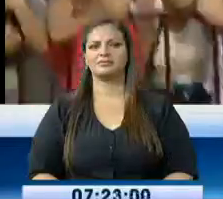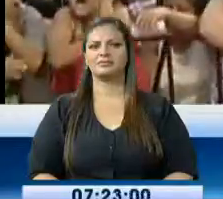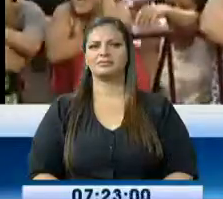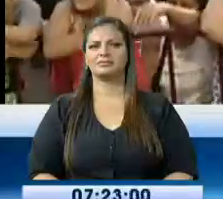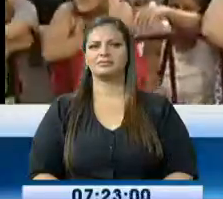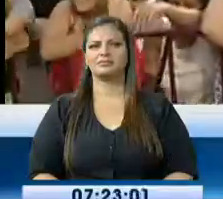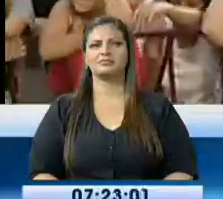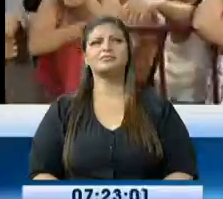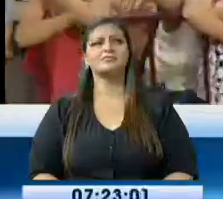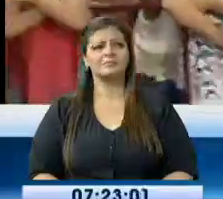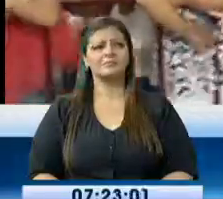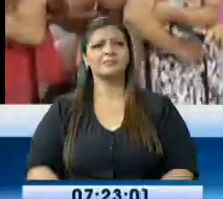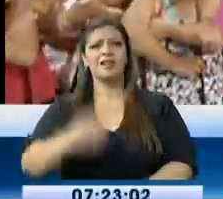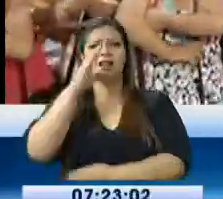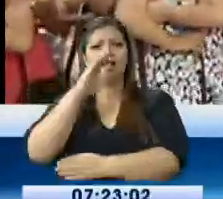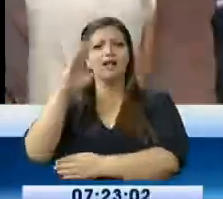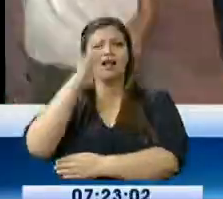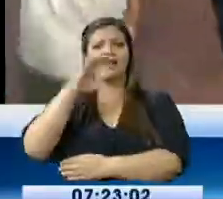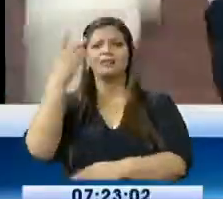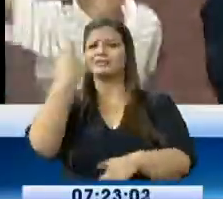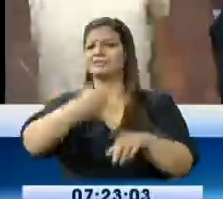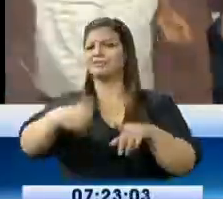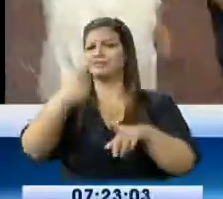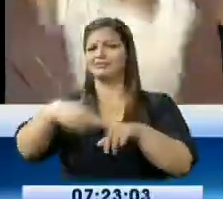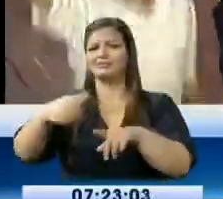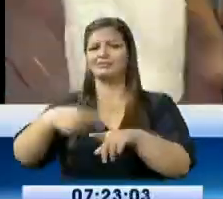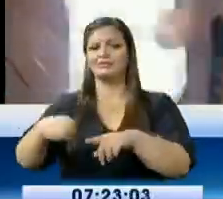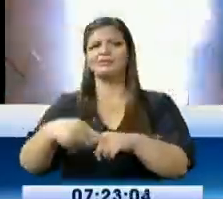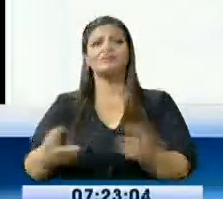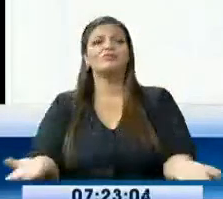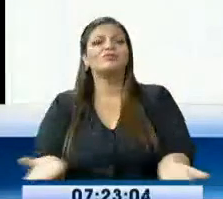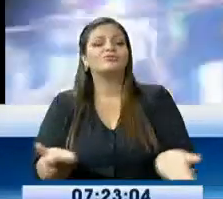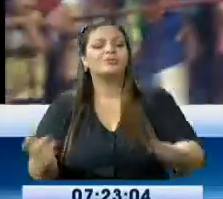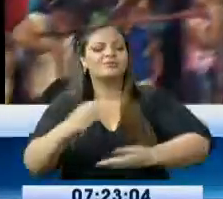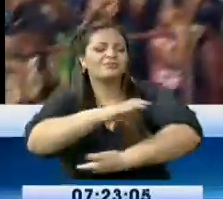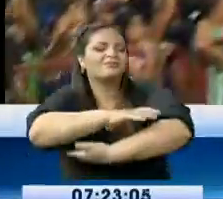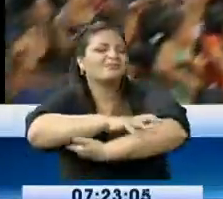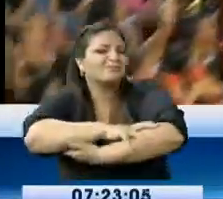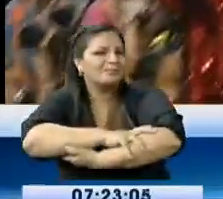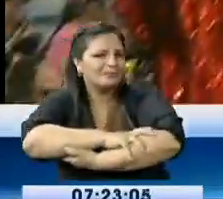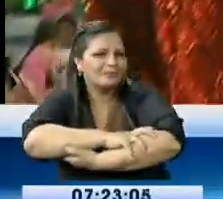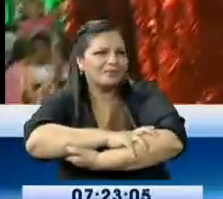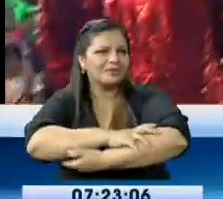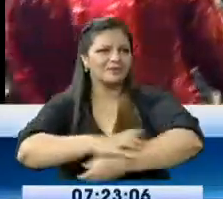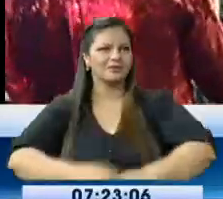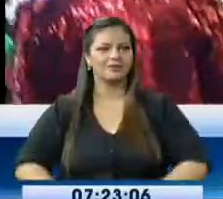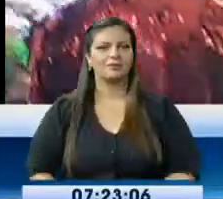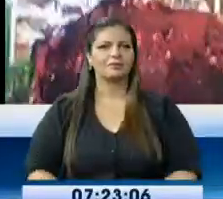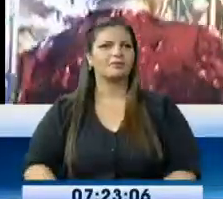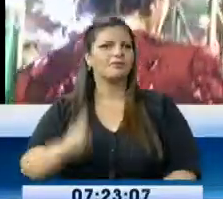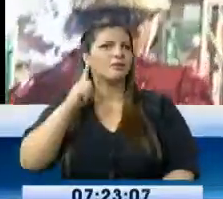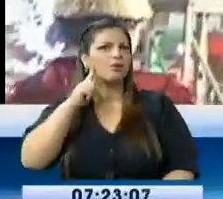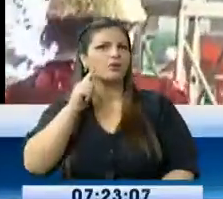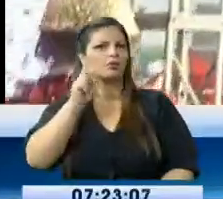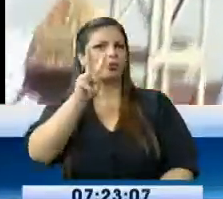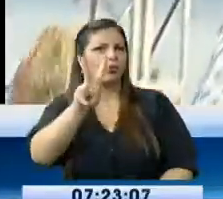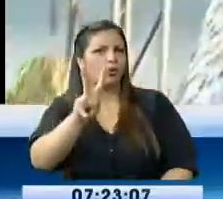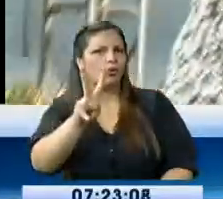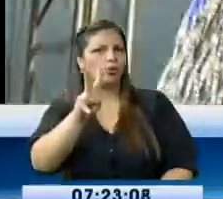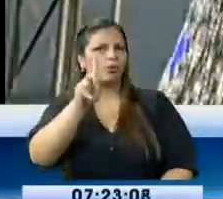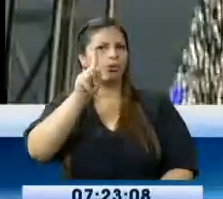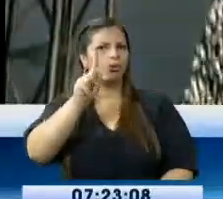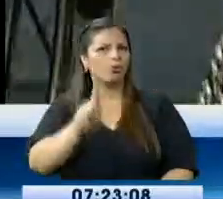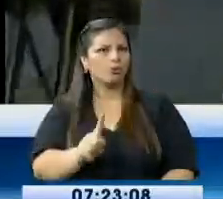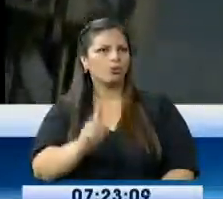Y espectáculos artísticos se dio el encendido del árbol en el Malecón 2000. Dos, uno. ¡Viva